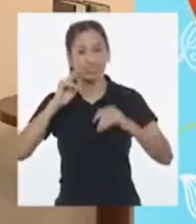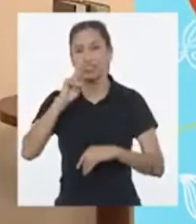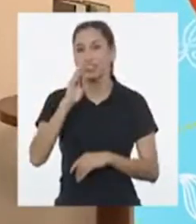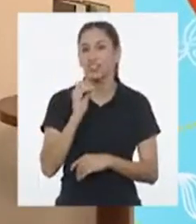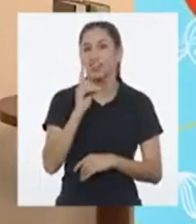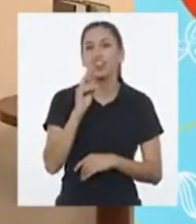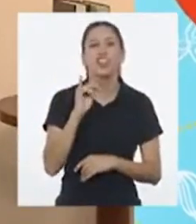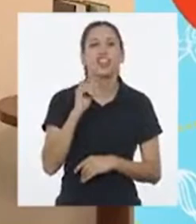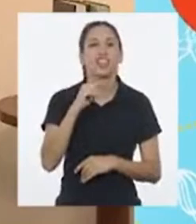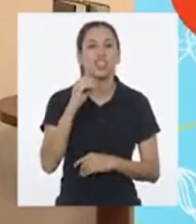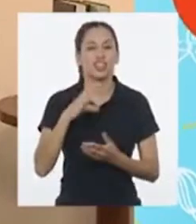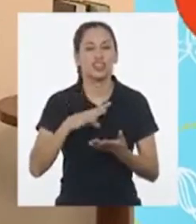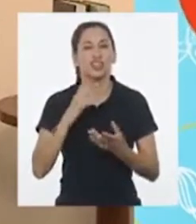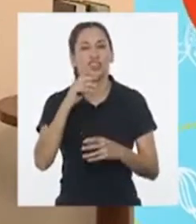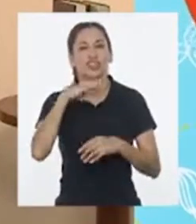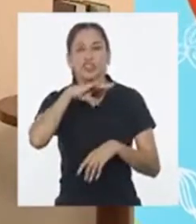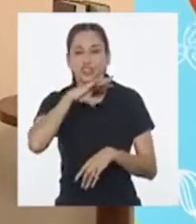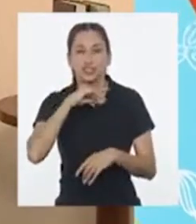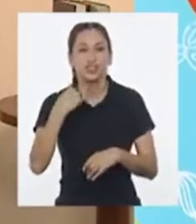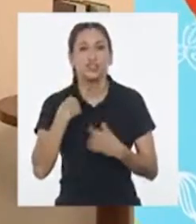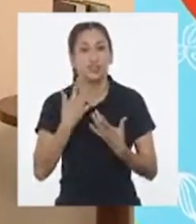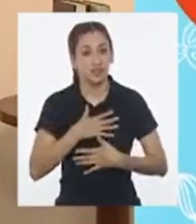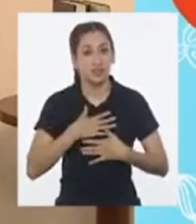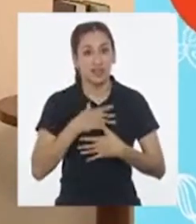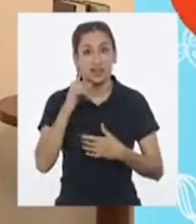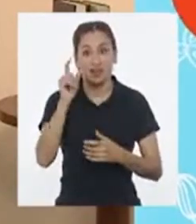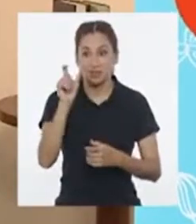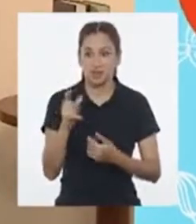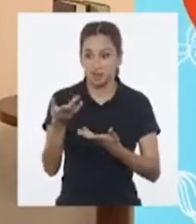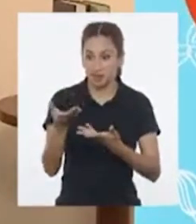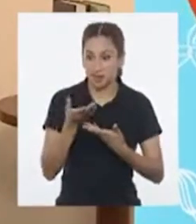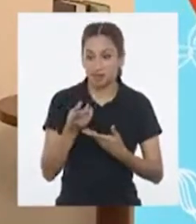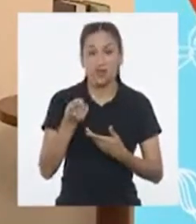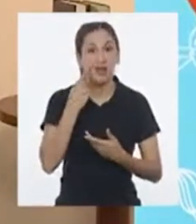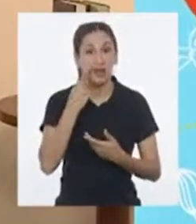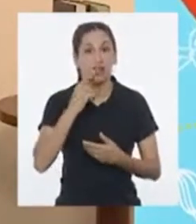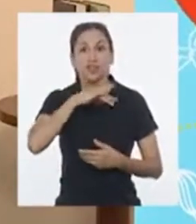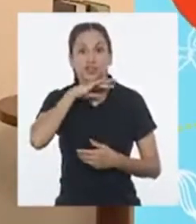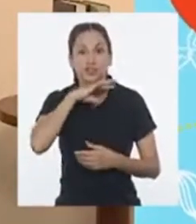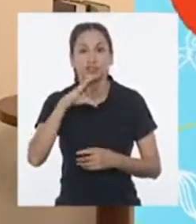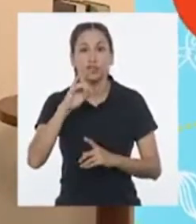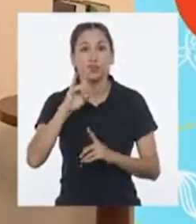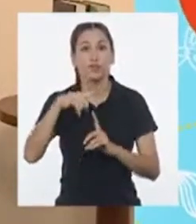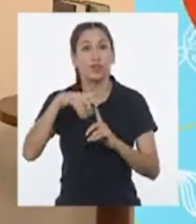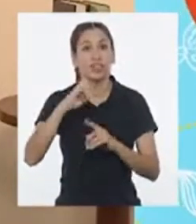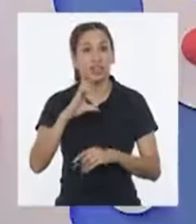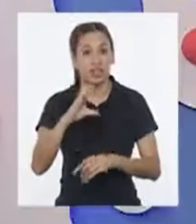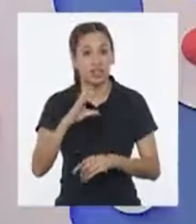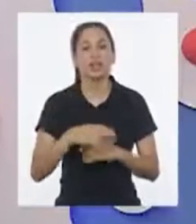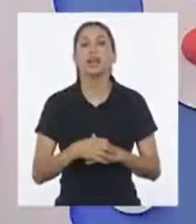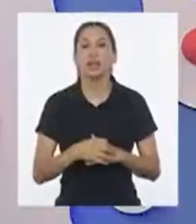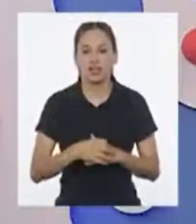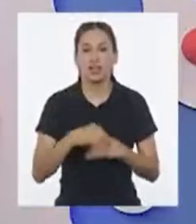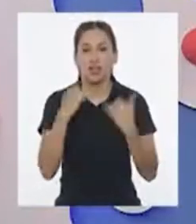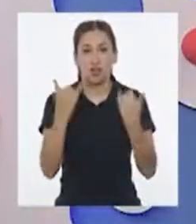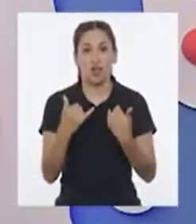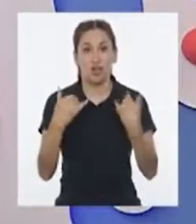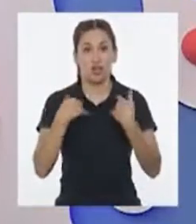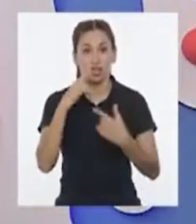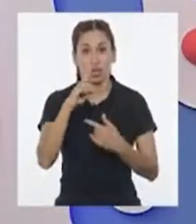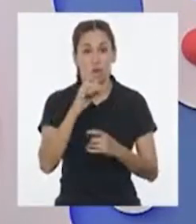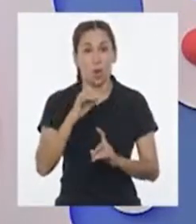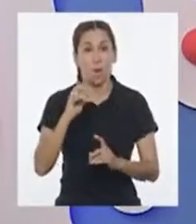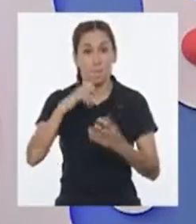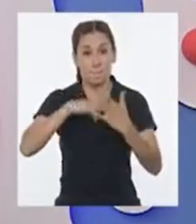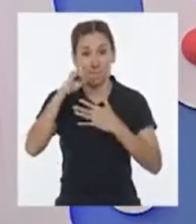estoy, Rodrigo Tocino, y es un gusto conocer a alguien tan especial como Tocino Cútec. Hoy tenemos un